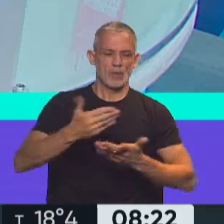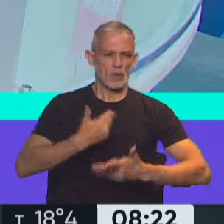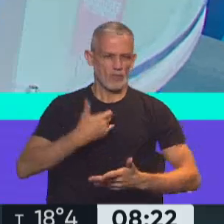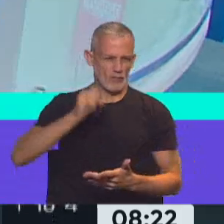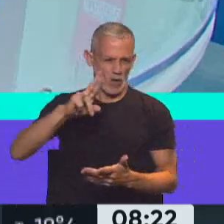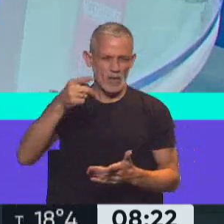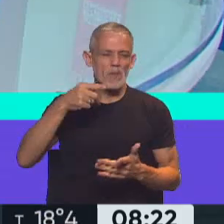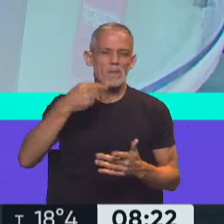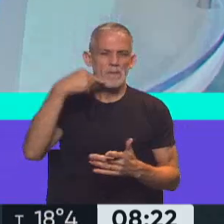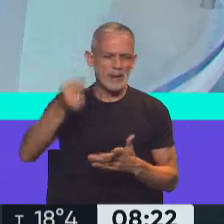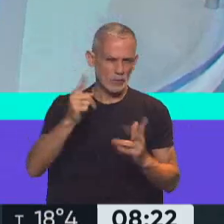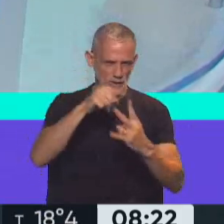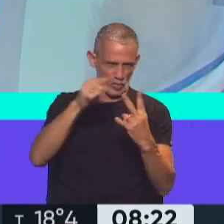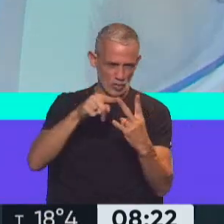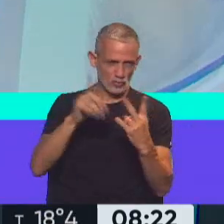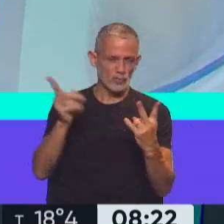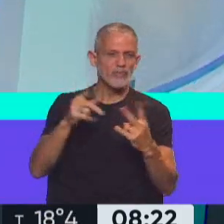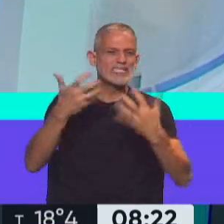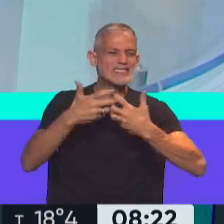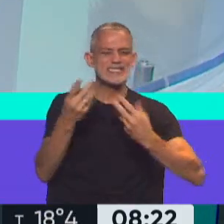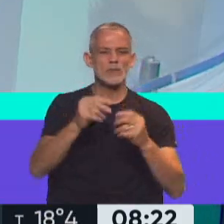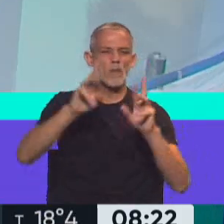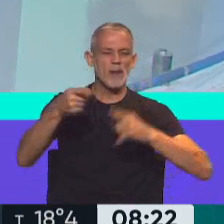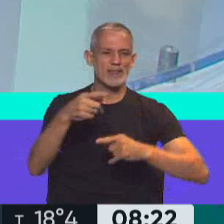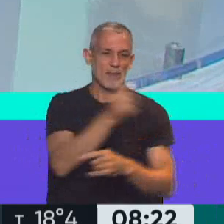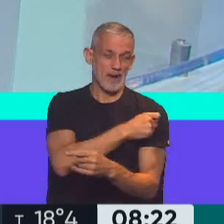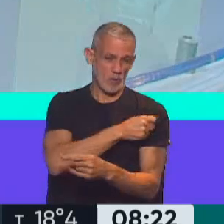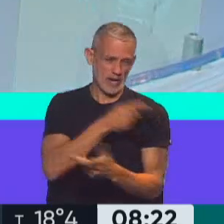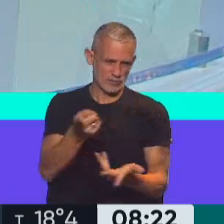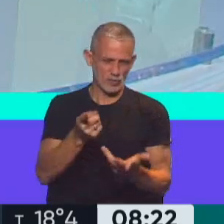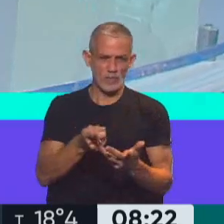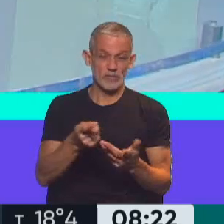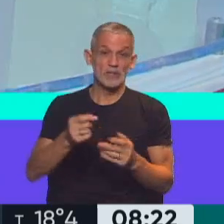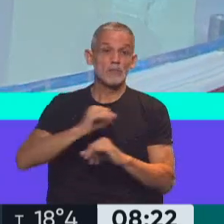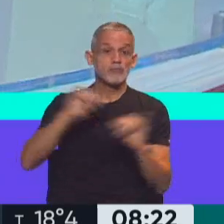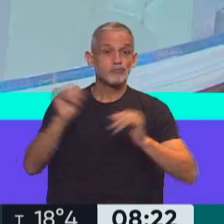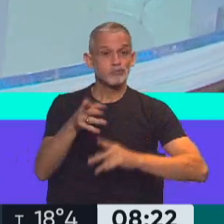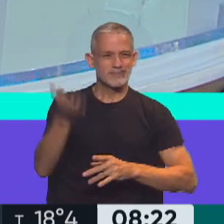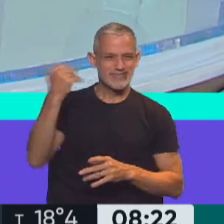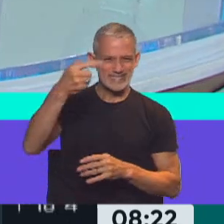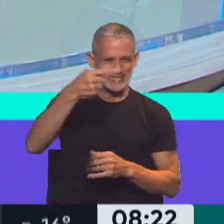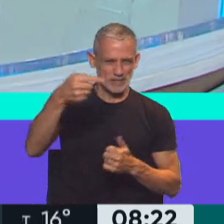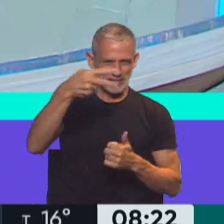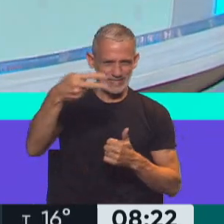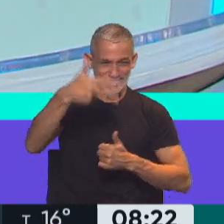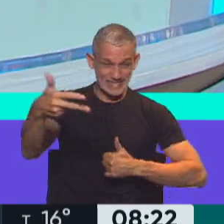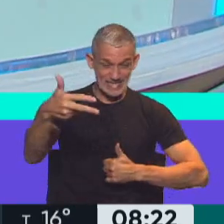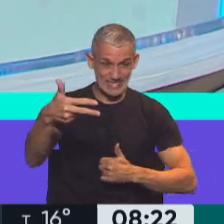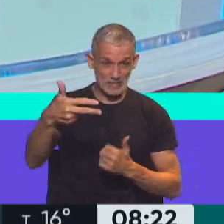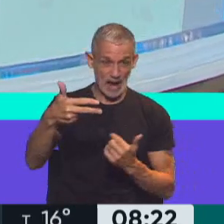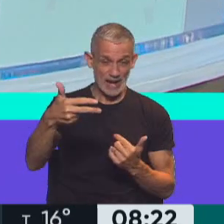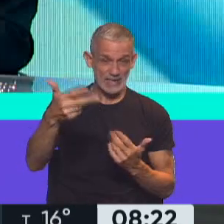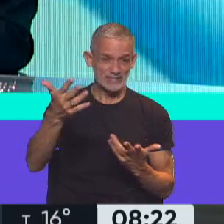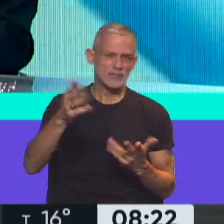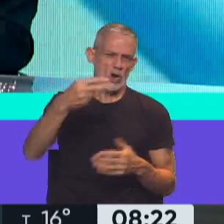de dos cosas. Escuchábamos hablar del sistema justamente y del plan de vacunación. Trascendió que en las primeras 3 semanas que estamos, o mejor dicho,